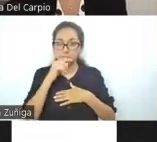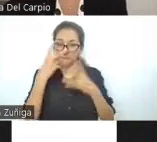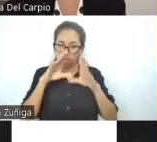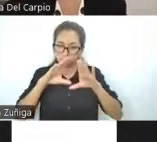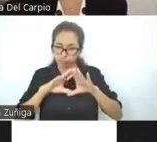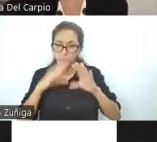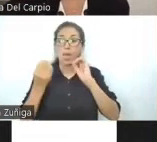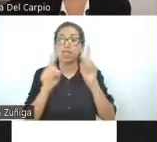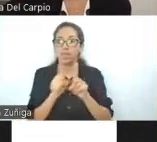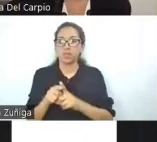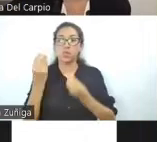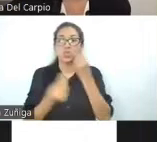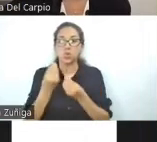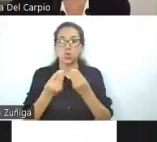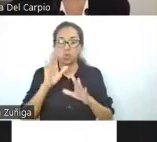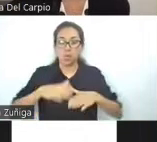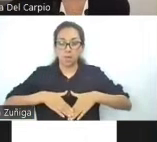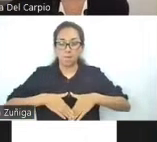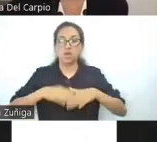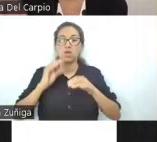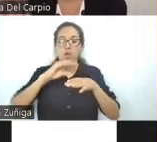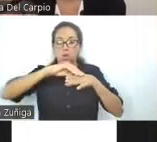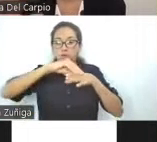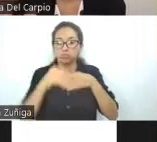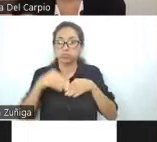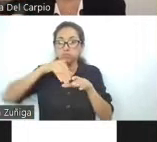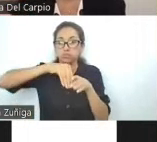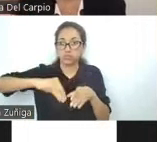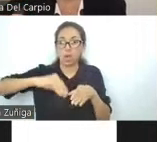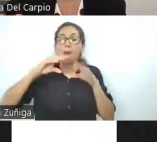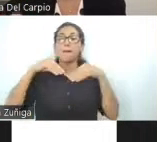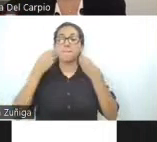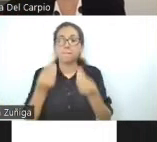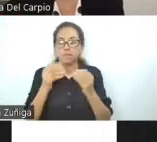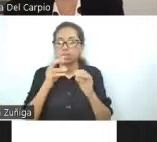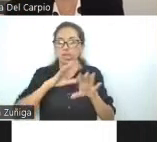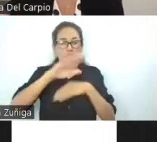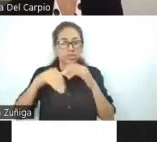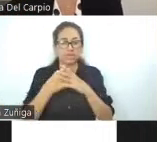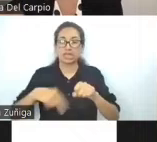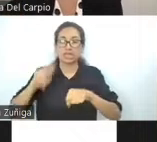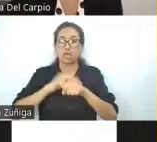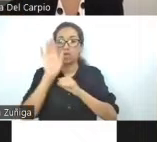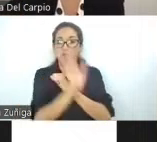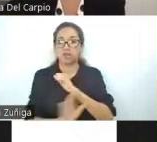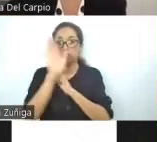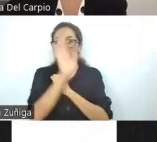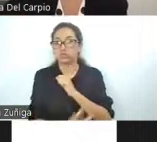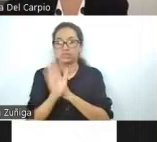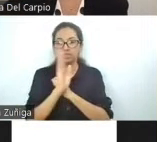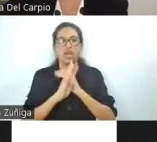además sobre cómo funciona nuestra vagina, nuestra vulva, ya que hay todo un sistema natural de defensa que nos protege